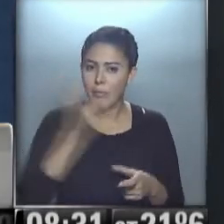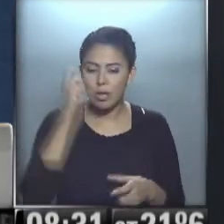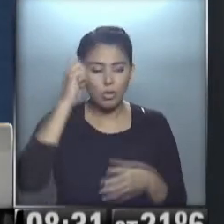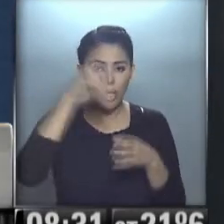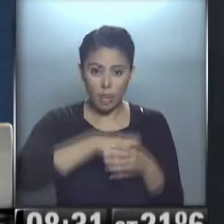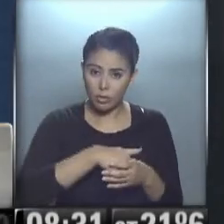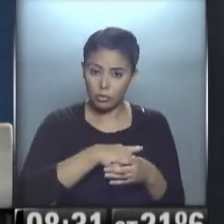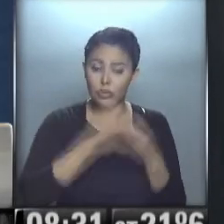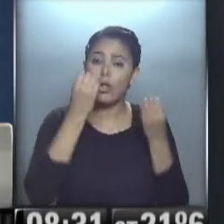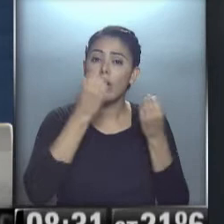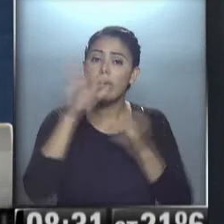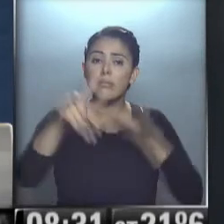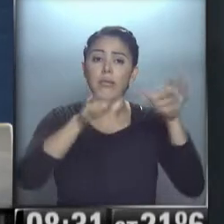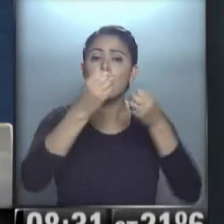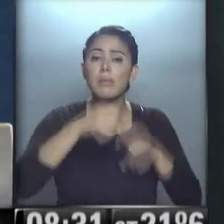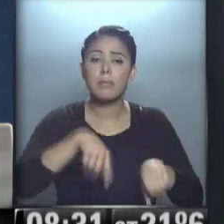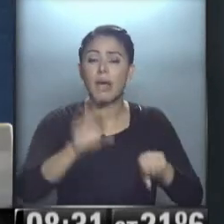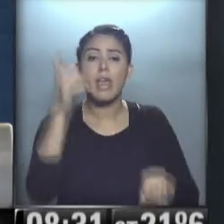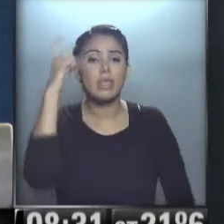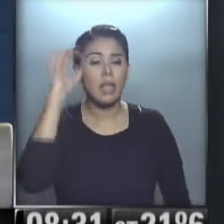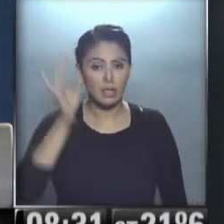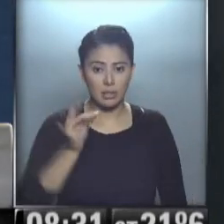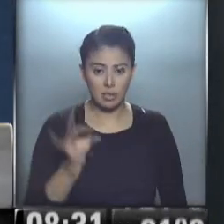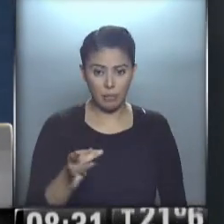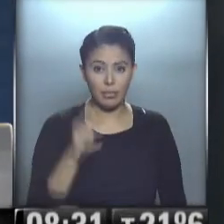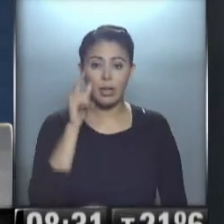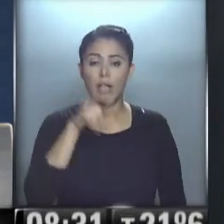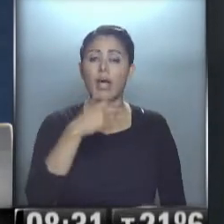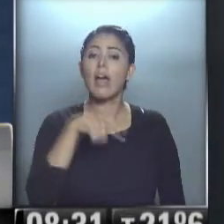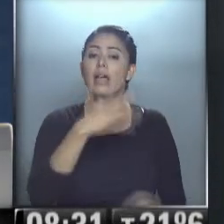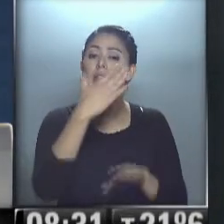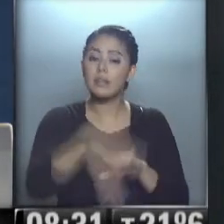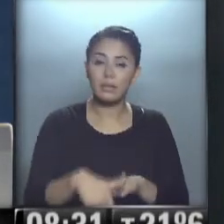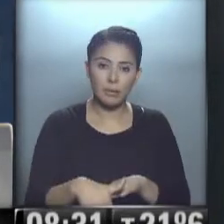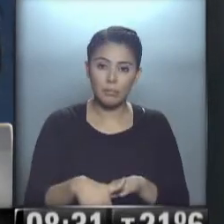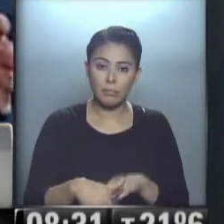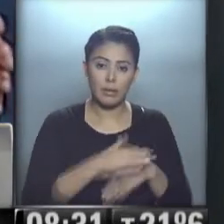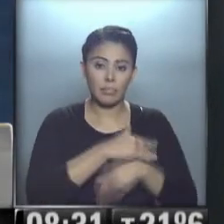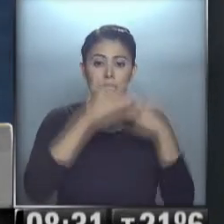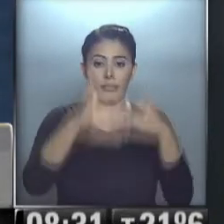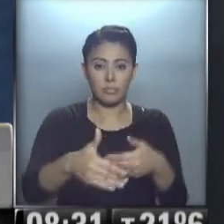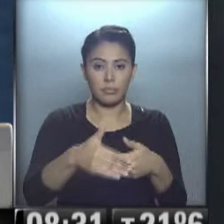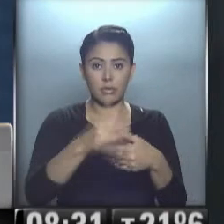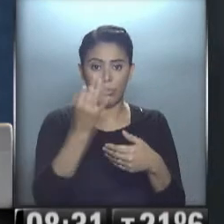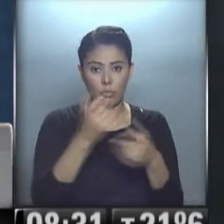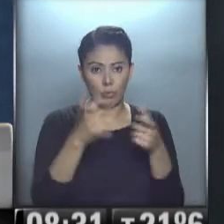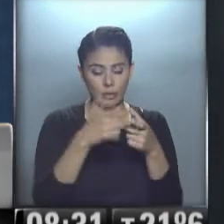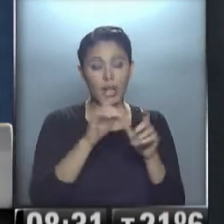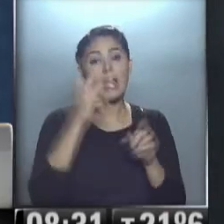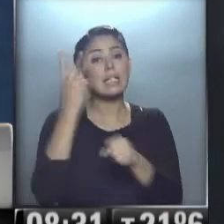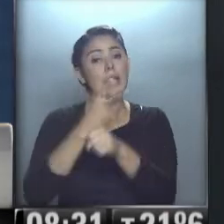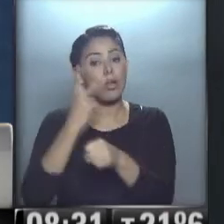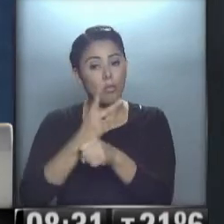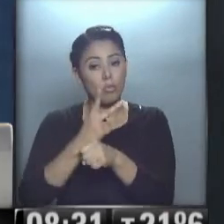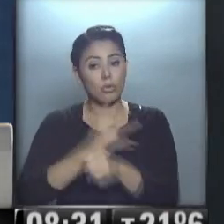que se convocarán a partir del 10 de diciembre, en donde expira el plazo de la prórroga de sesiones ordinarias. Segundo, los pliegos